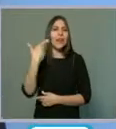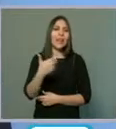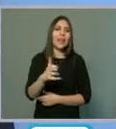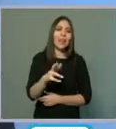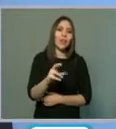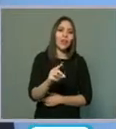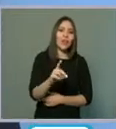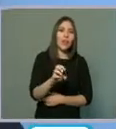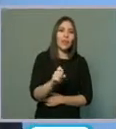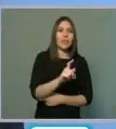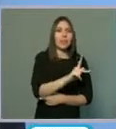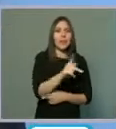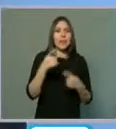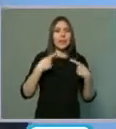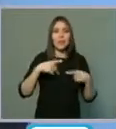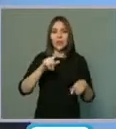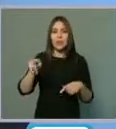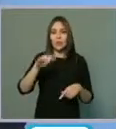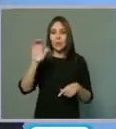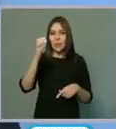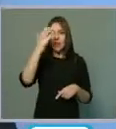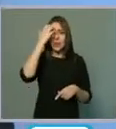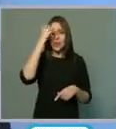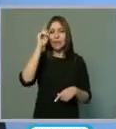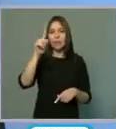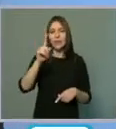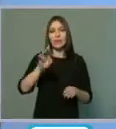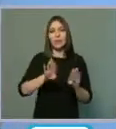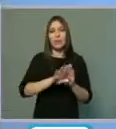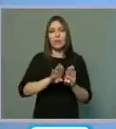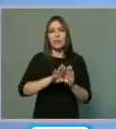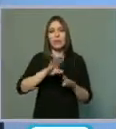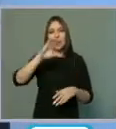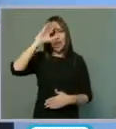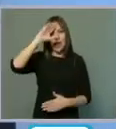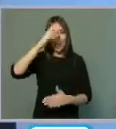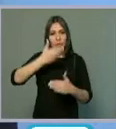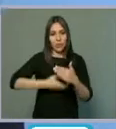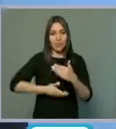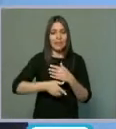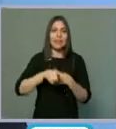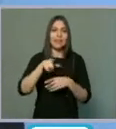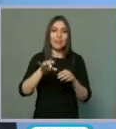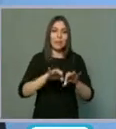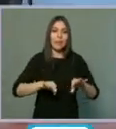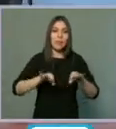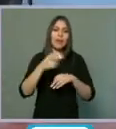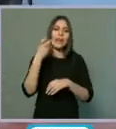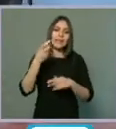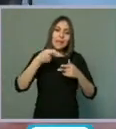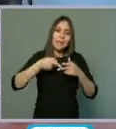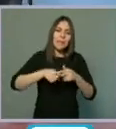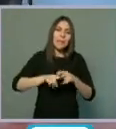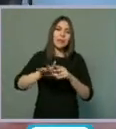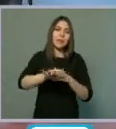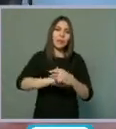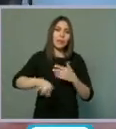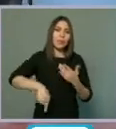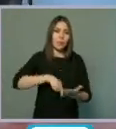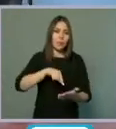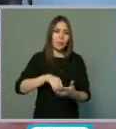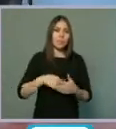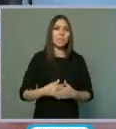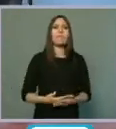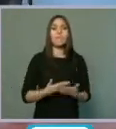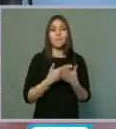personajes que han sido emblemáticos para la historia del catolicismo, del pueblo judío, bueno, se asientan en este lugar. Hay que contar una anécdota de México